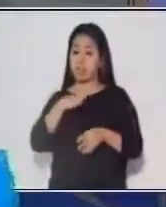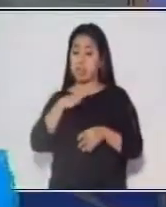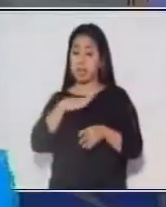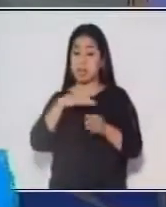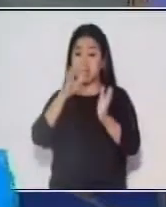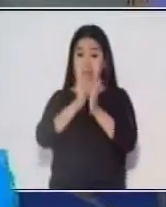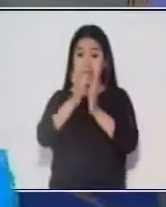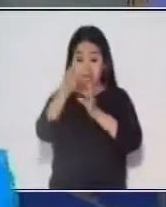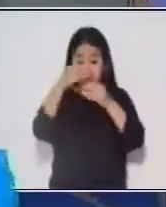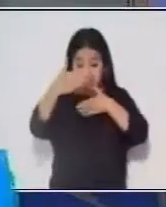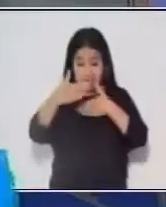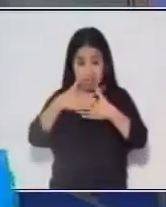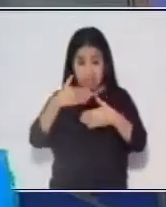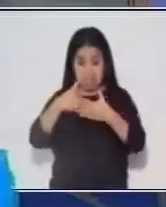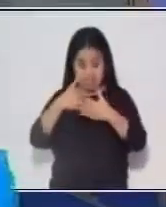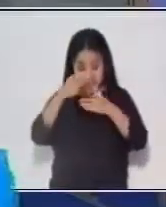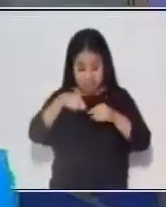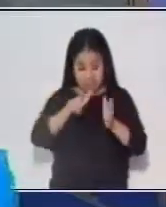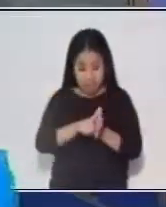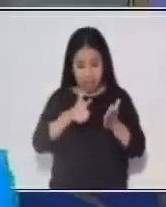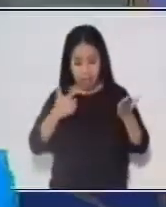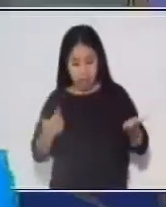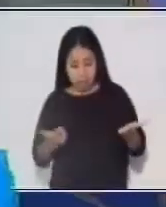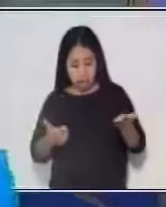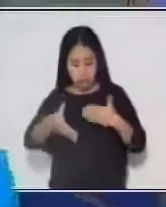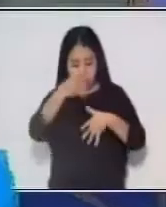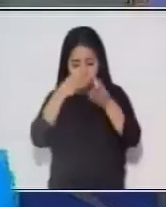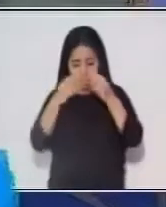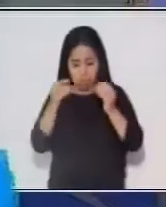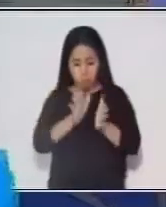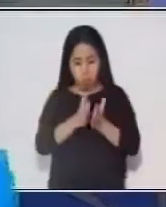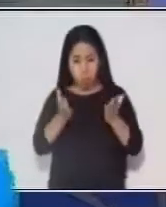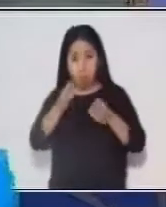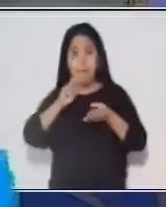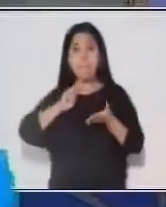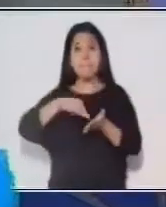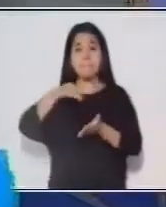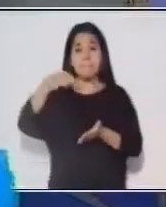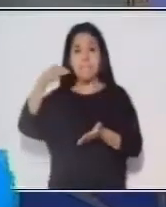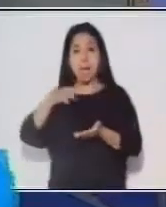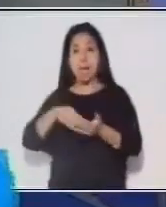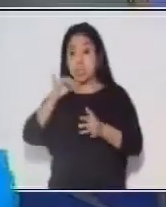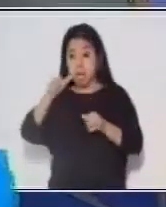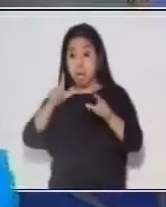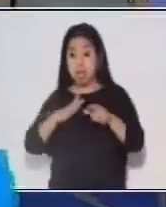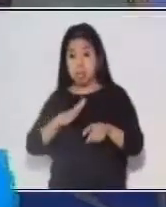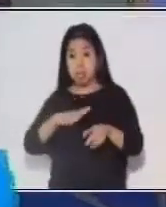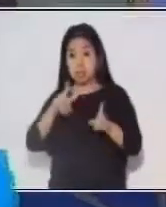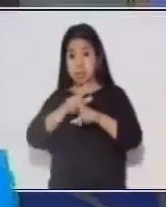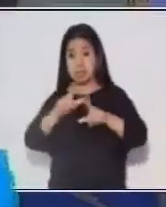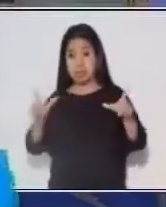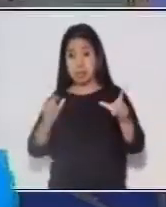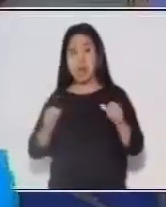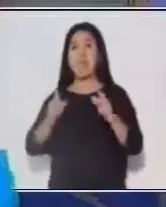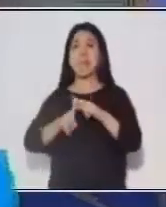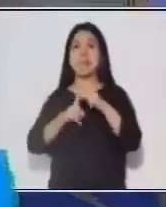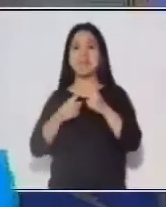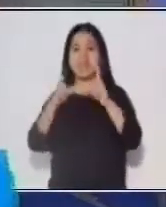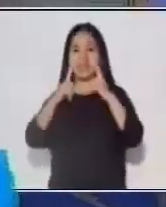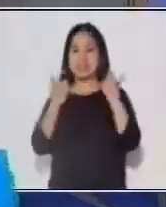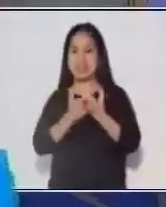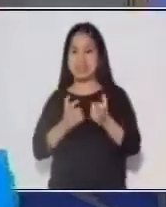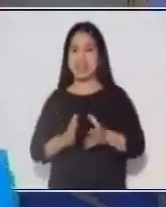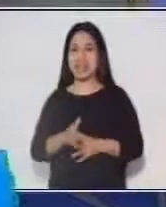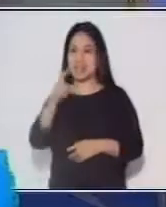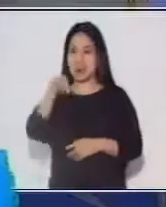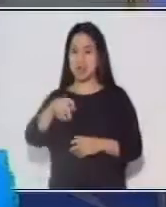de autoaprendizaje, tu cuaderno y todos tus materiales. Y si ya los tienes listos, vamos a iniciar con la clase del